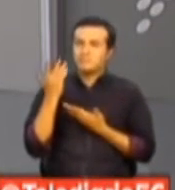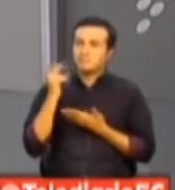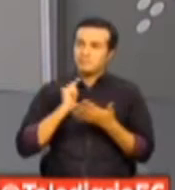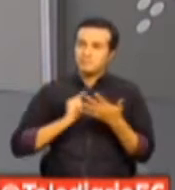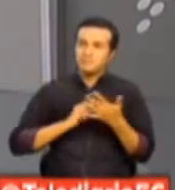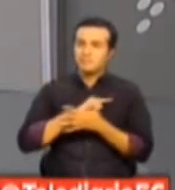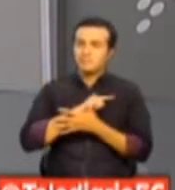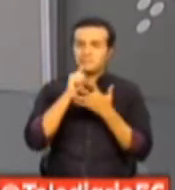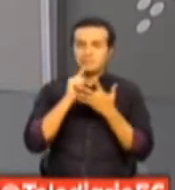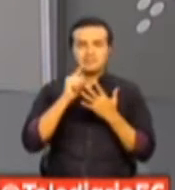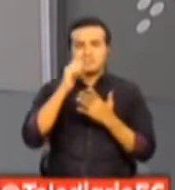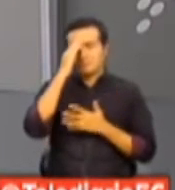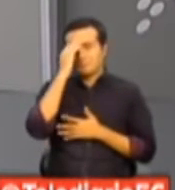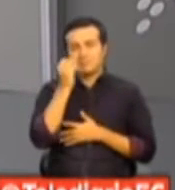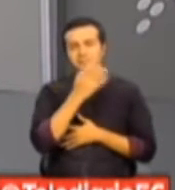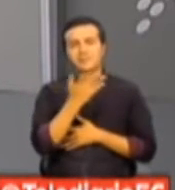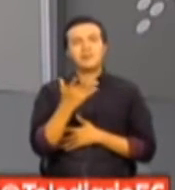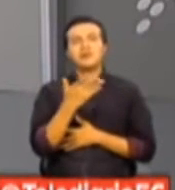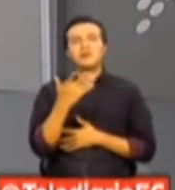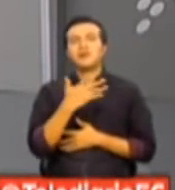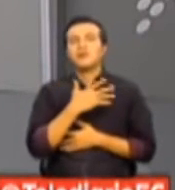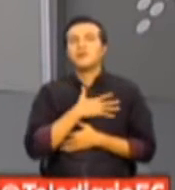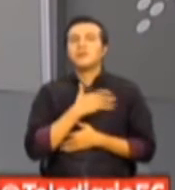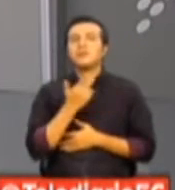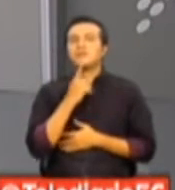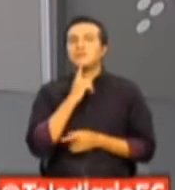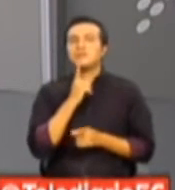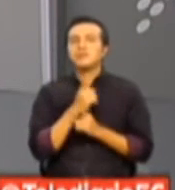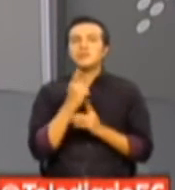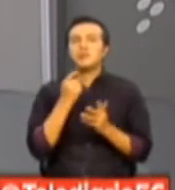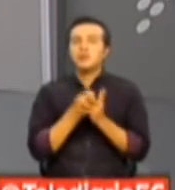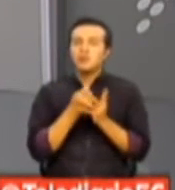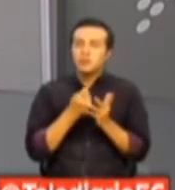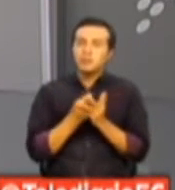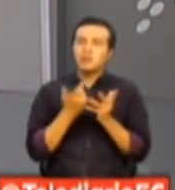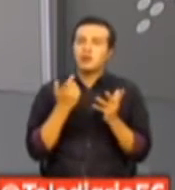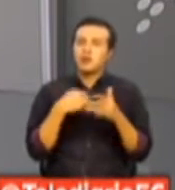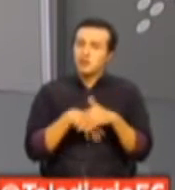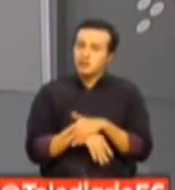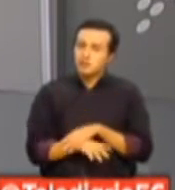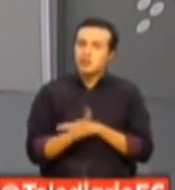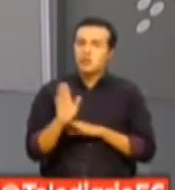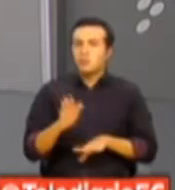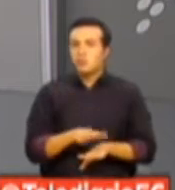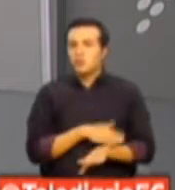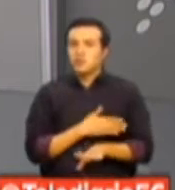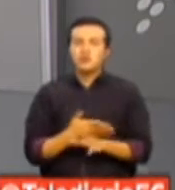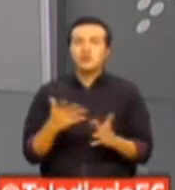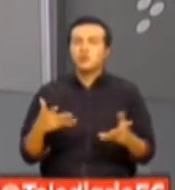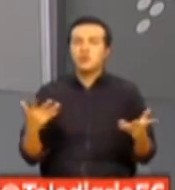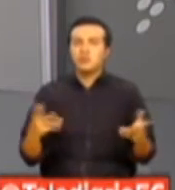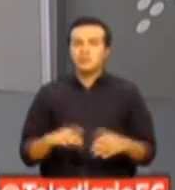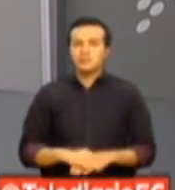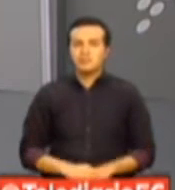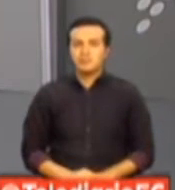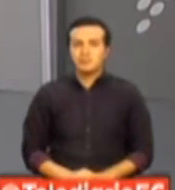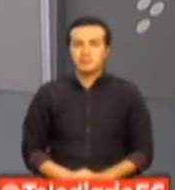los detalles. César, muy buenos días. Cuéntanos cómo se pueden adquirir también las entradas para este show musical. Muy buenos